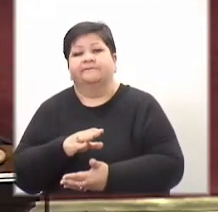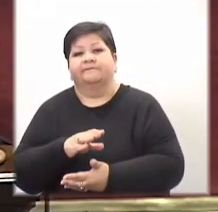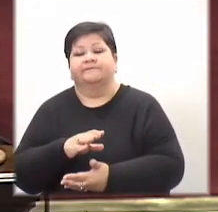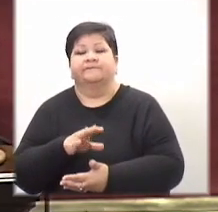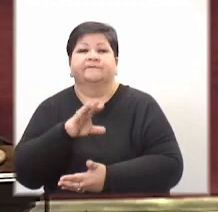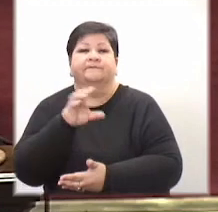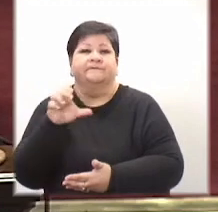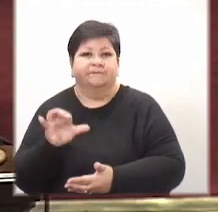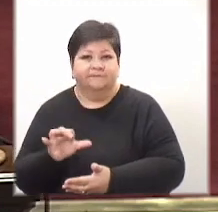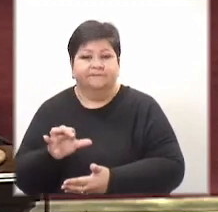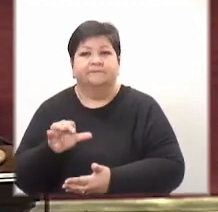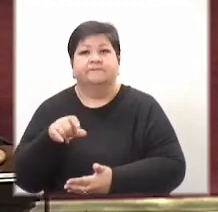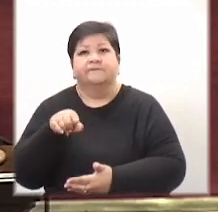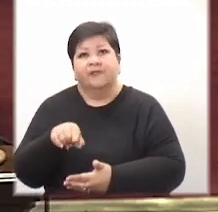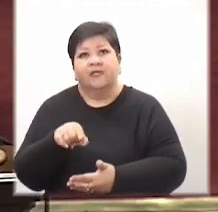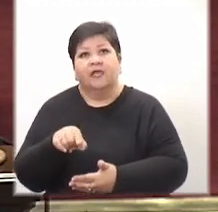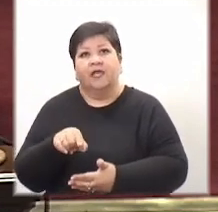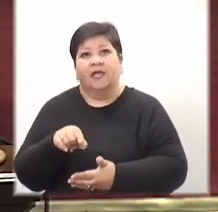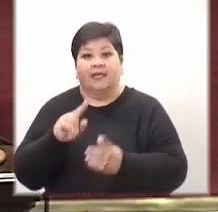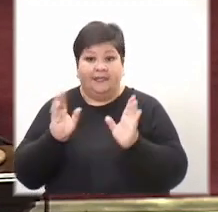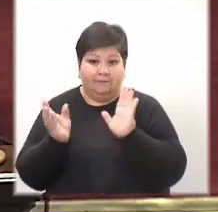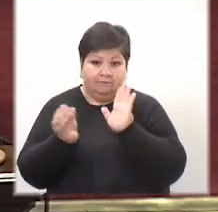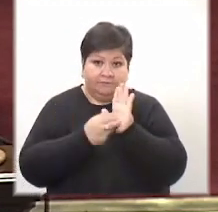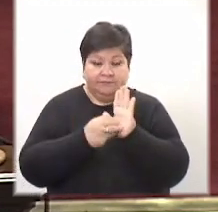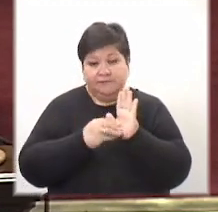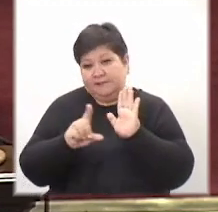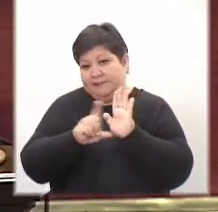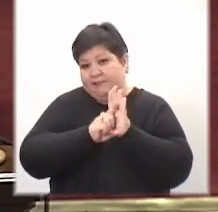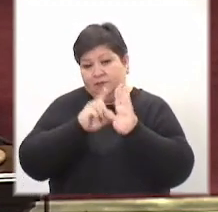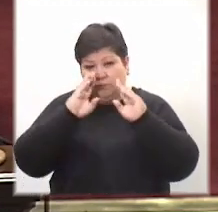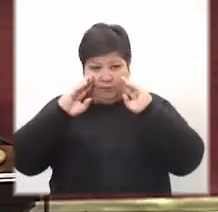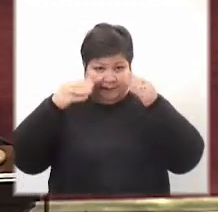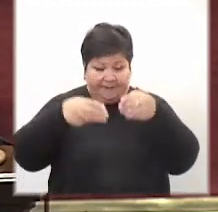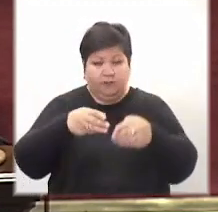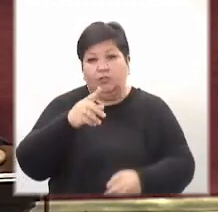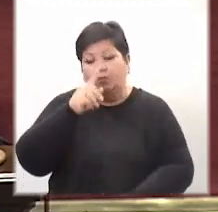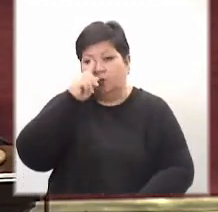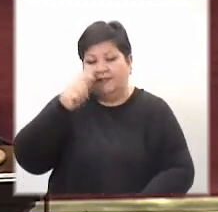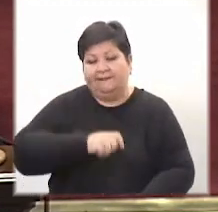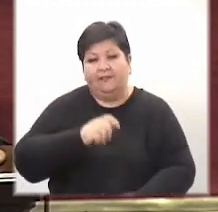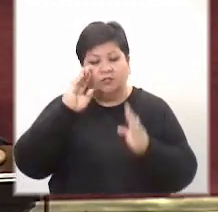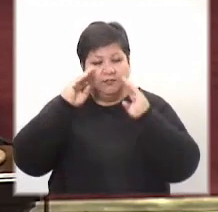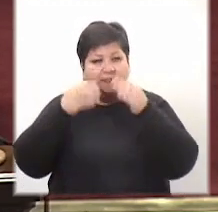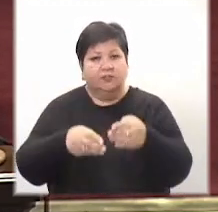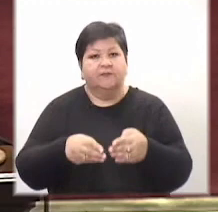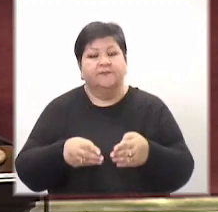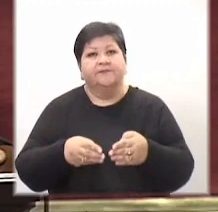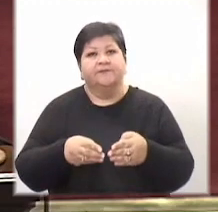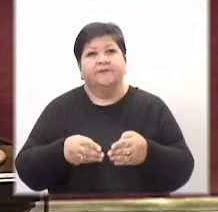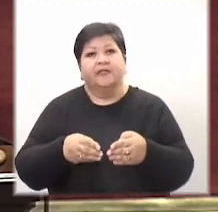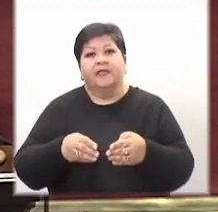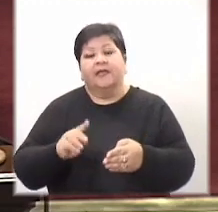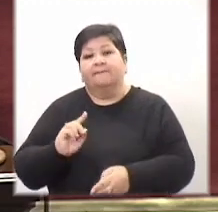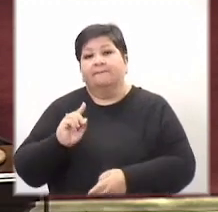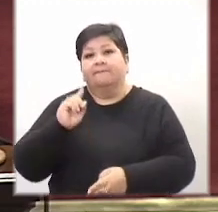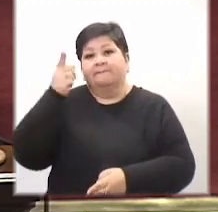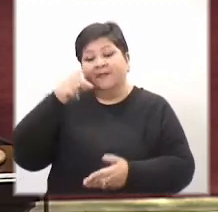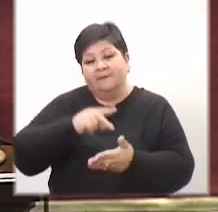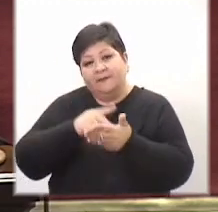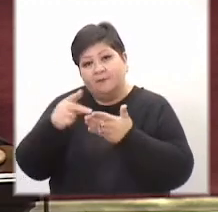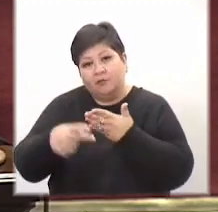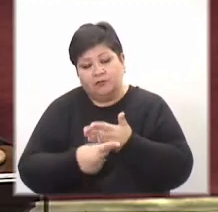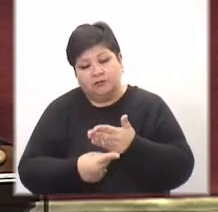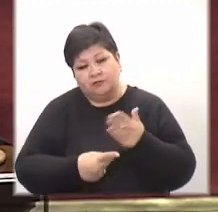creación fue dispuesta en la Ley de Urgente Consideración, la cual esta remitió al presidente el primer anteproyecto, en el que se